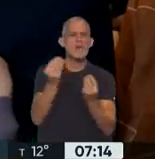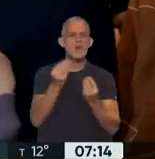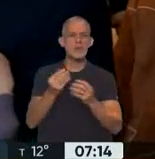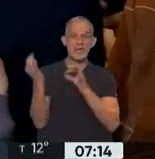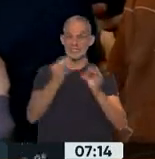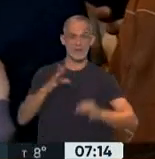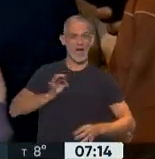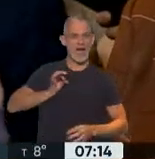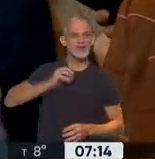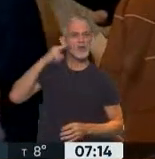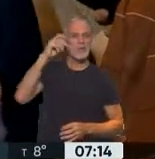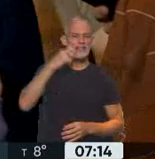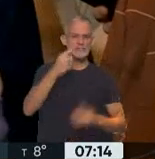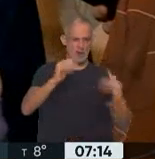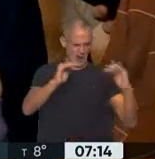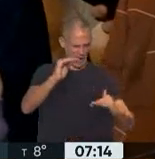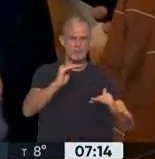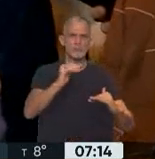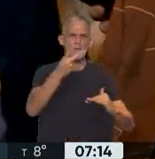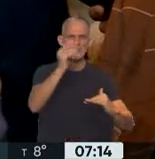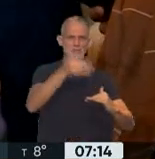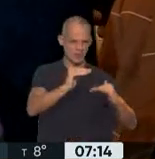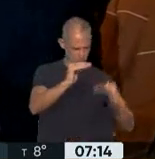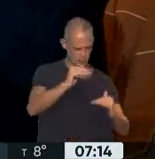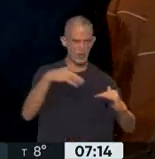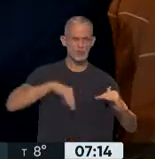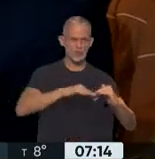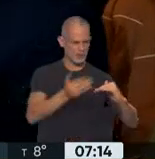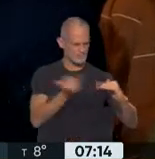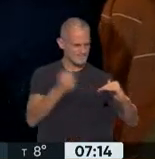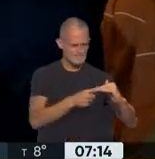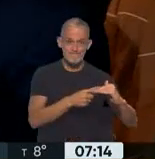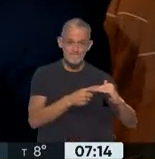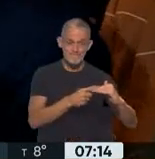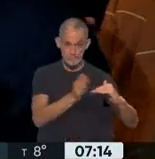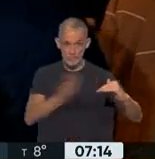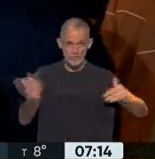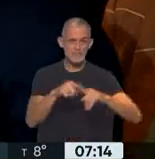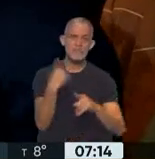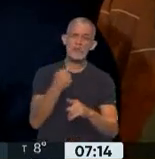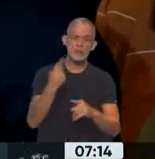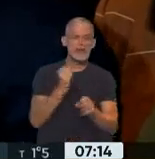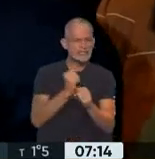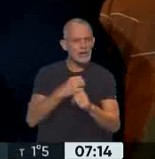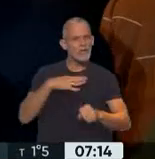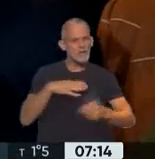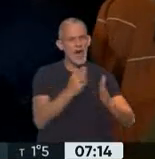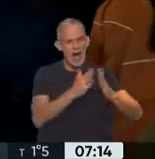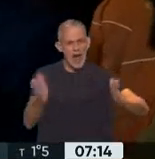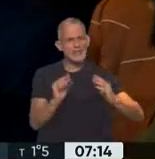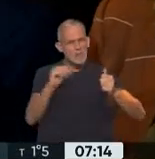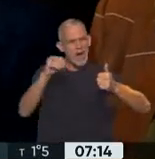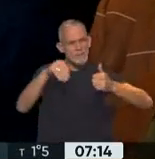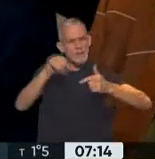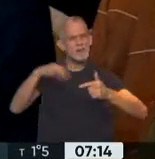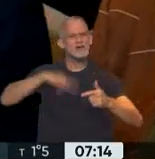llegamos en 2019, 20 puntos le había afanado el macrismo al salario de la gente. Entonces que tenemos todavía esa tarea pendiente de seguir